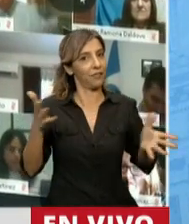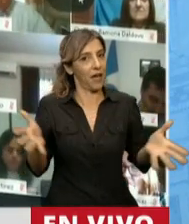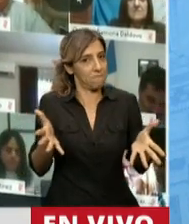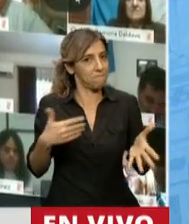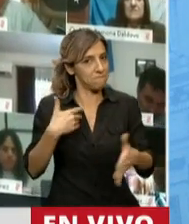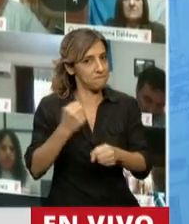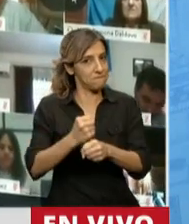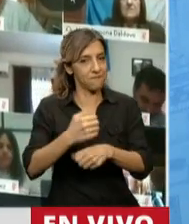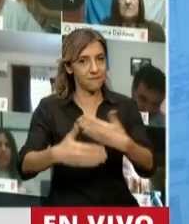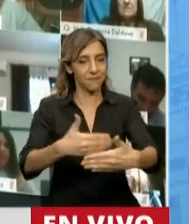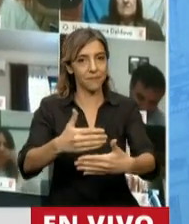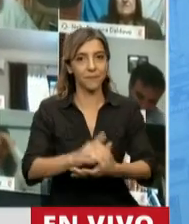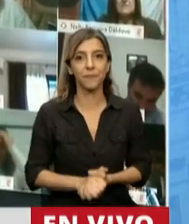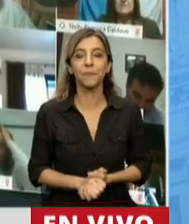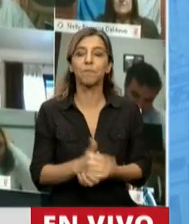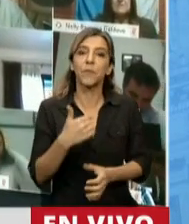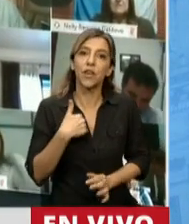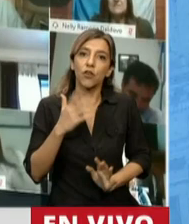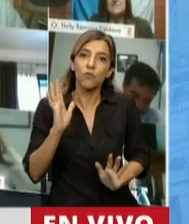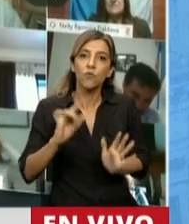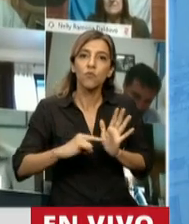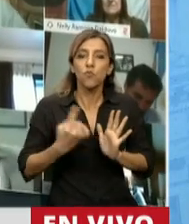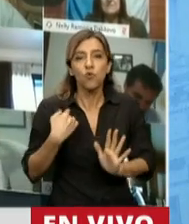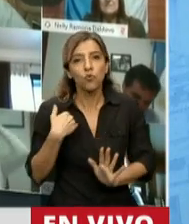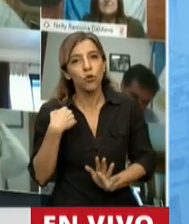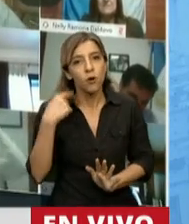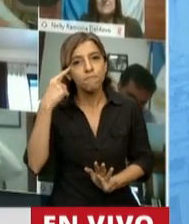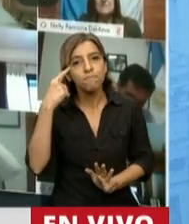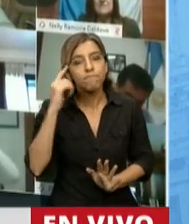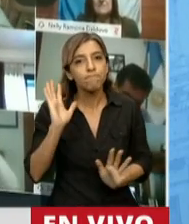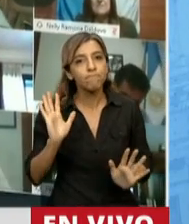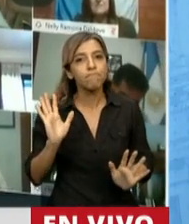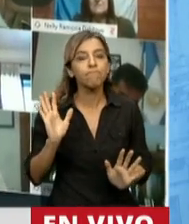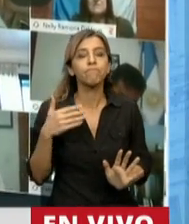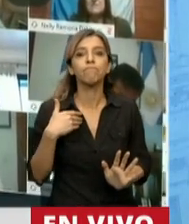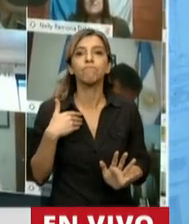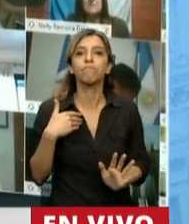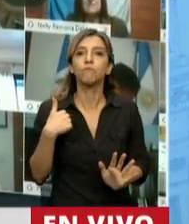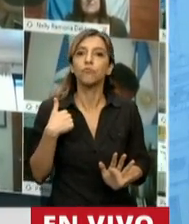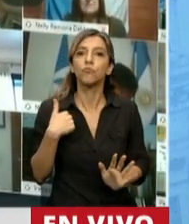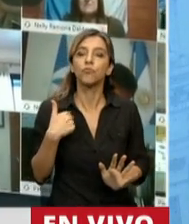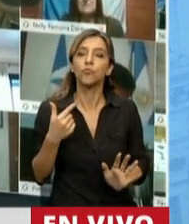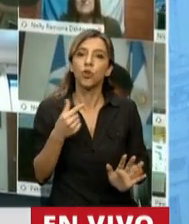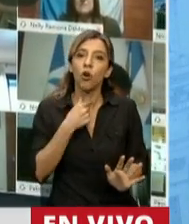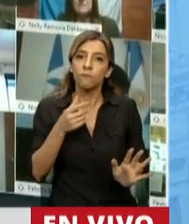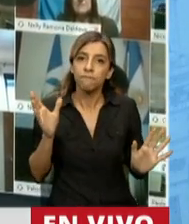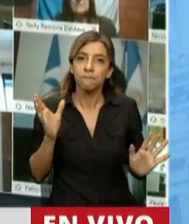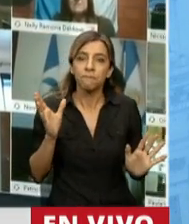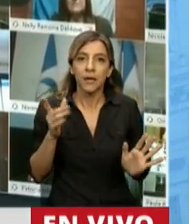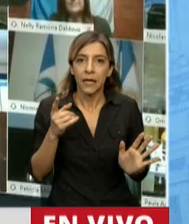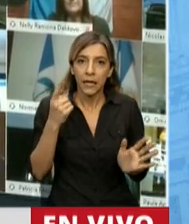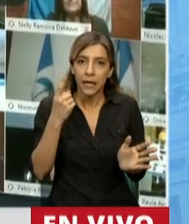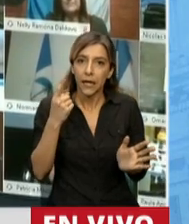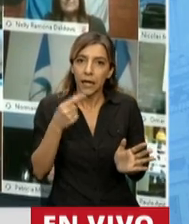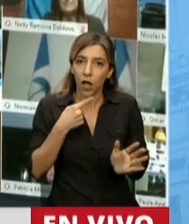un ámbito, la discrecionalidad. ¿Por qué marco esto, presidente? Porque simplemente el